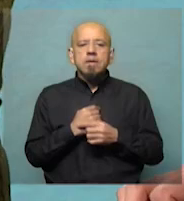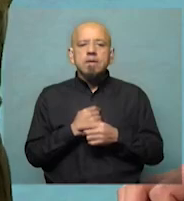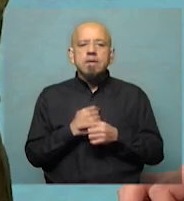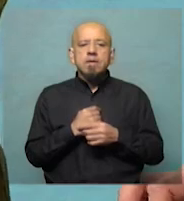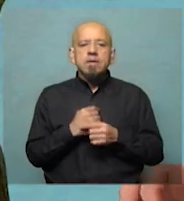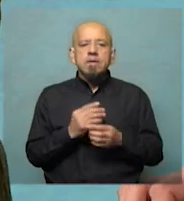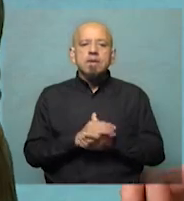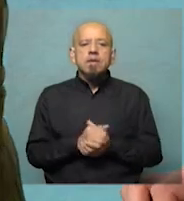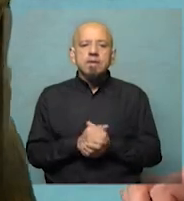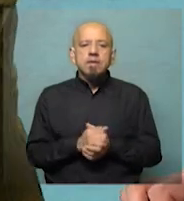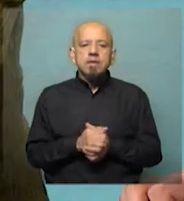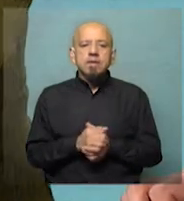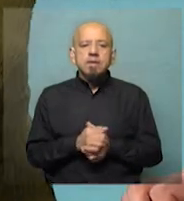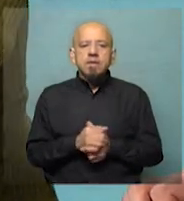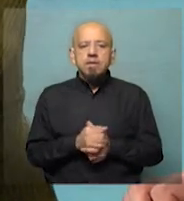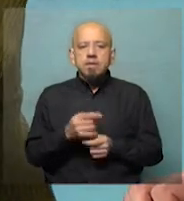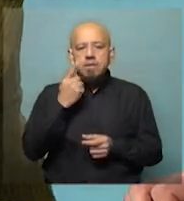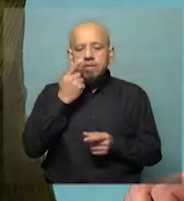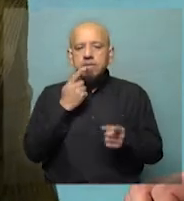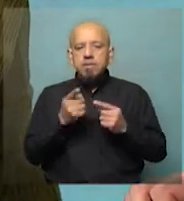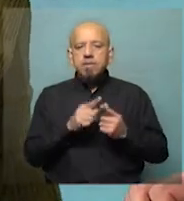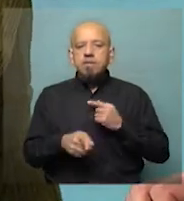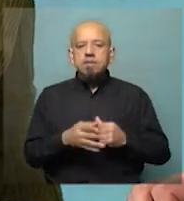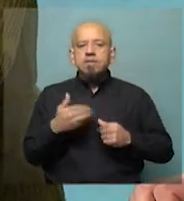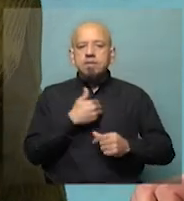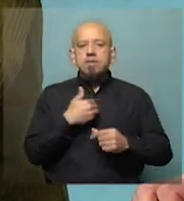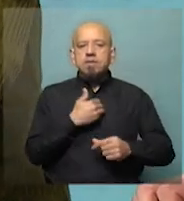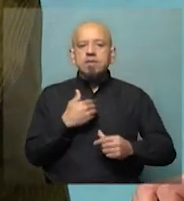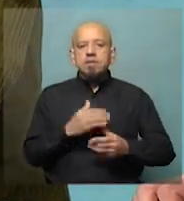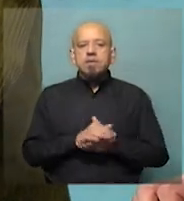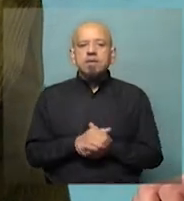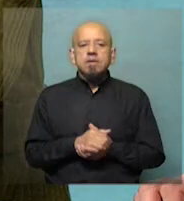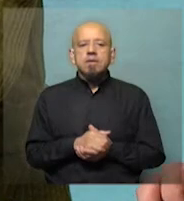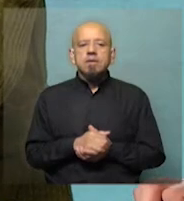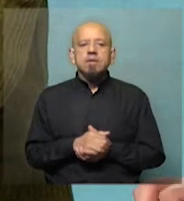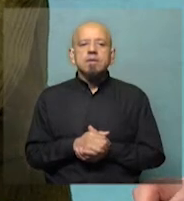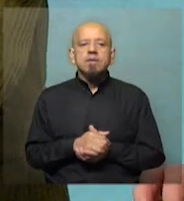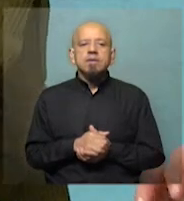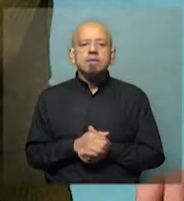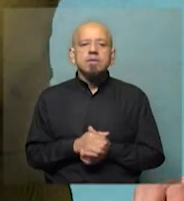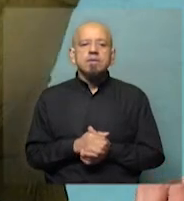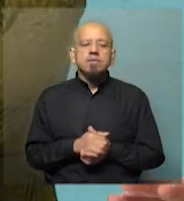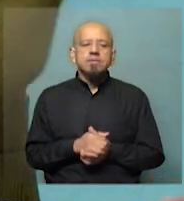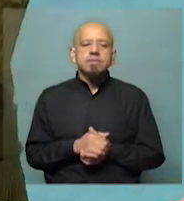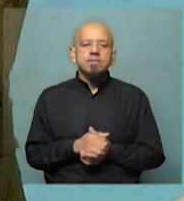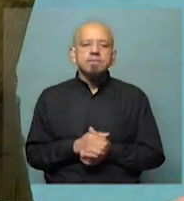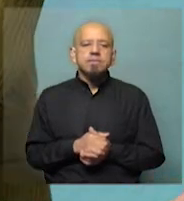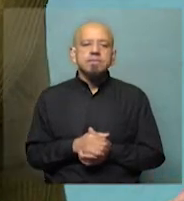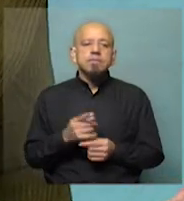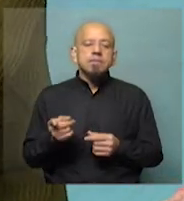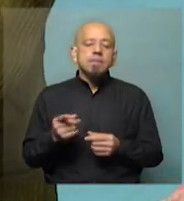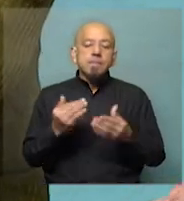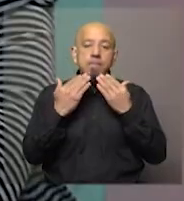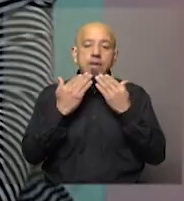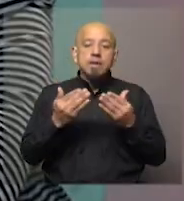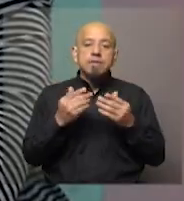logrado. Soy un viejo ahí. Y yo hago mi papel. Pero me tocó un rinraje. Chiquilines, claro. Nada, un placer realmente. Muchas gracias. Daros